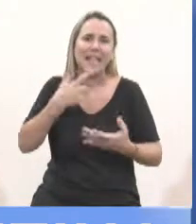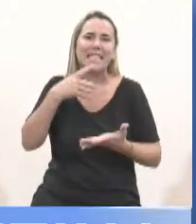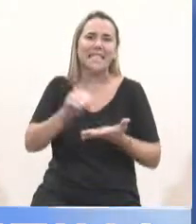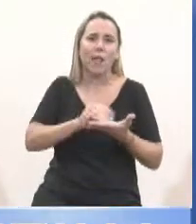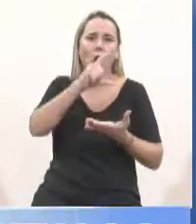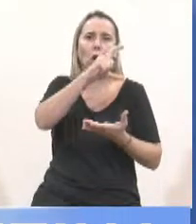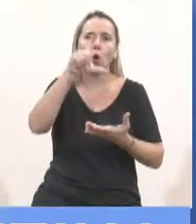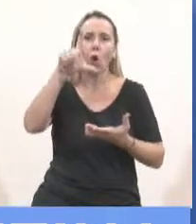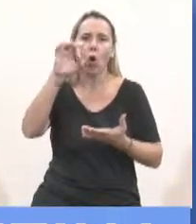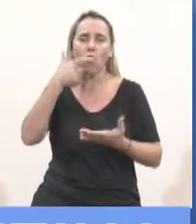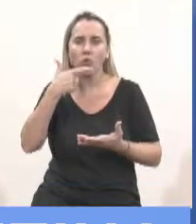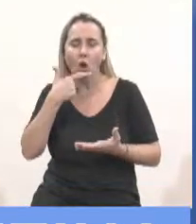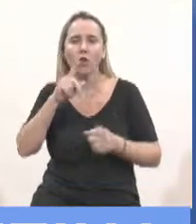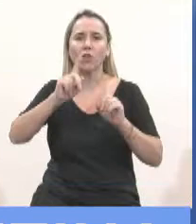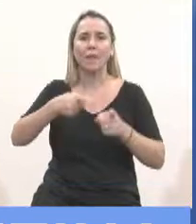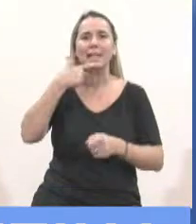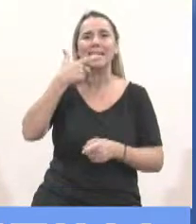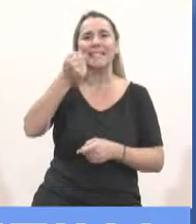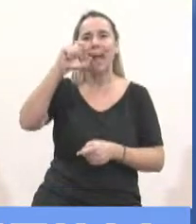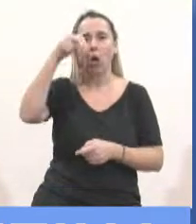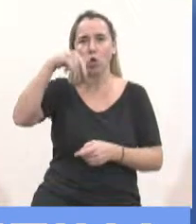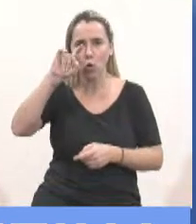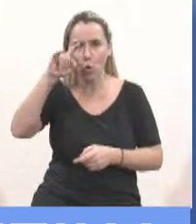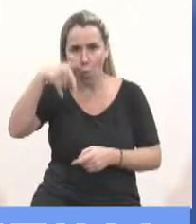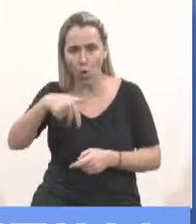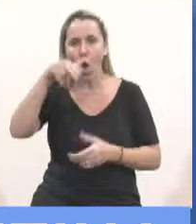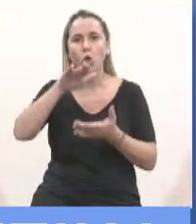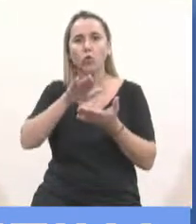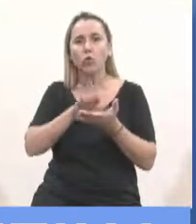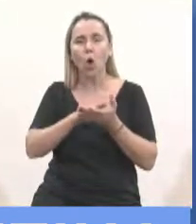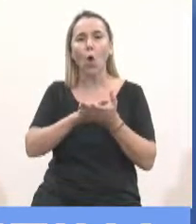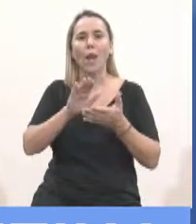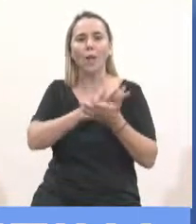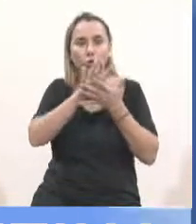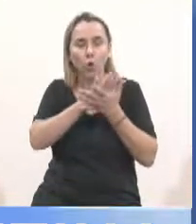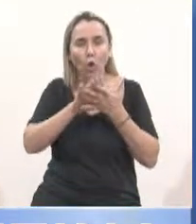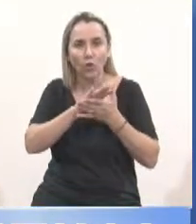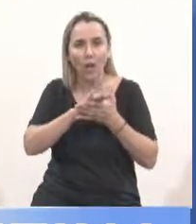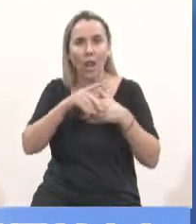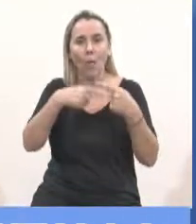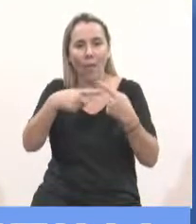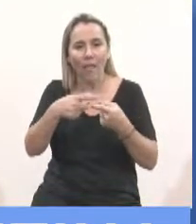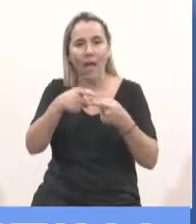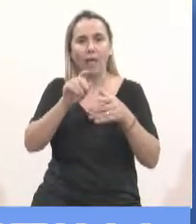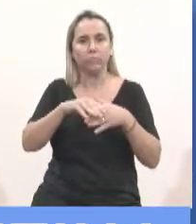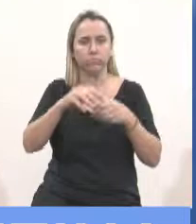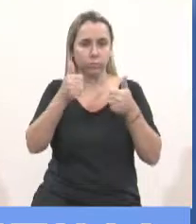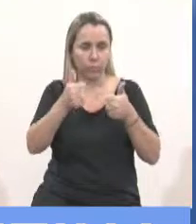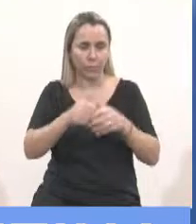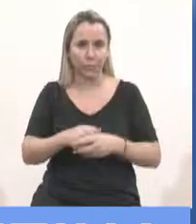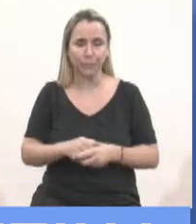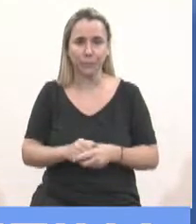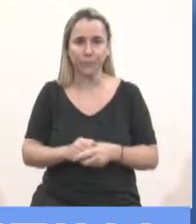Clos, de Marilyn Sagnún, que habló sobre el concepto que tenemos sobre la sostenibilidad, que ha sido sumamente